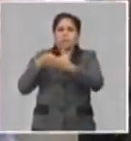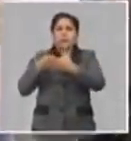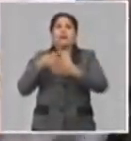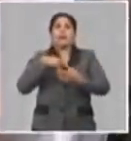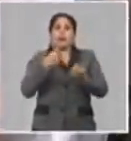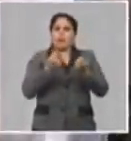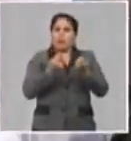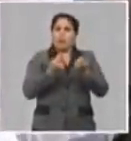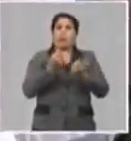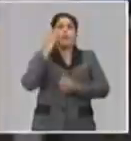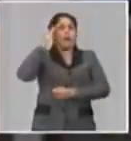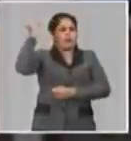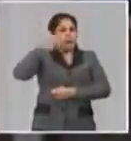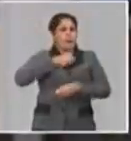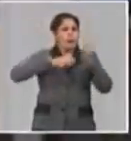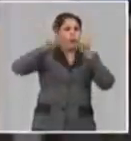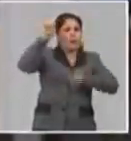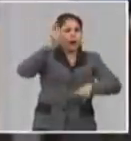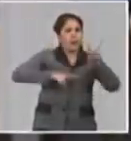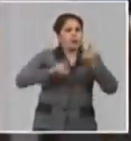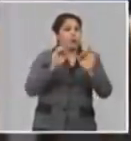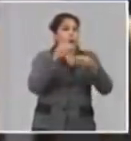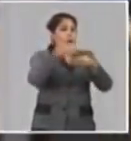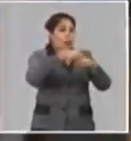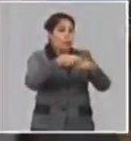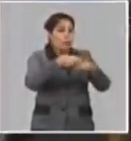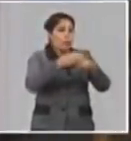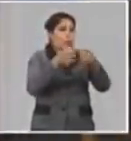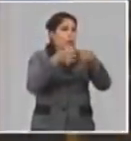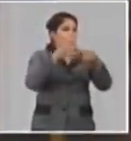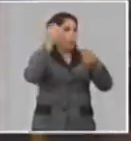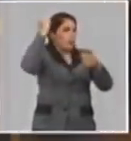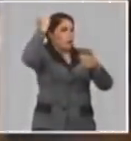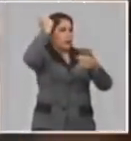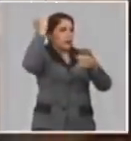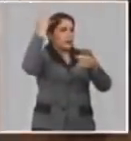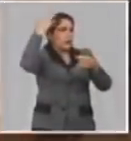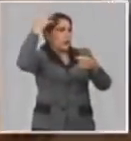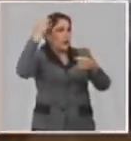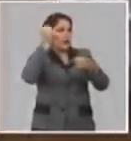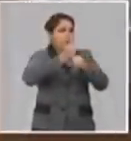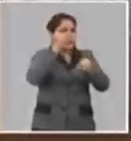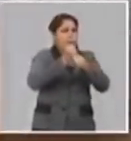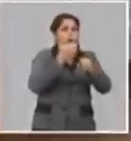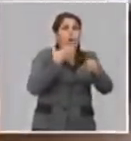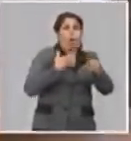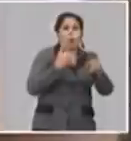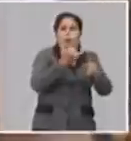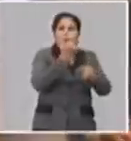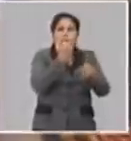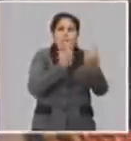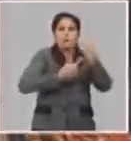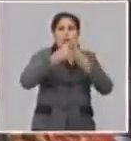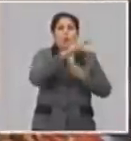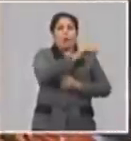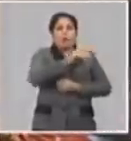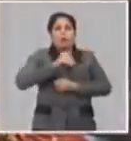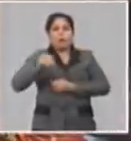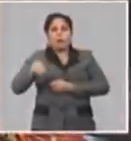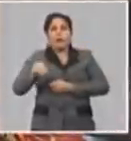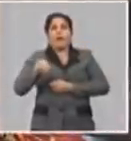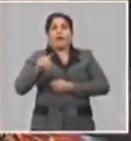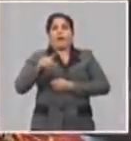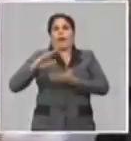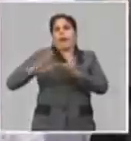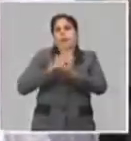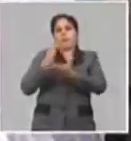de un diagnóstico y hemos incorporado también ese análisis a la estrategia, porque la estrategia va en el sentido de eliminar trabas,